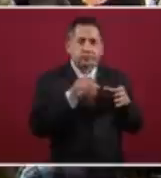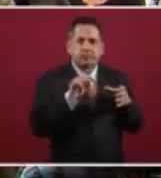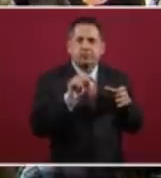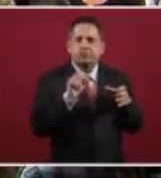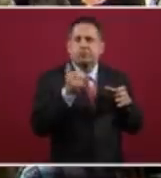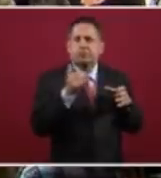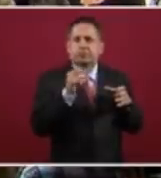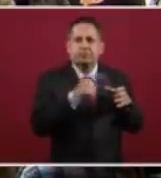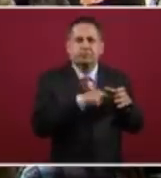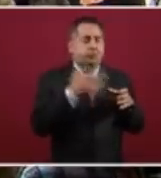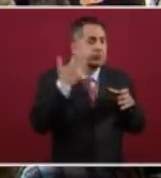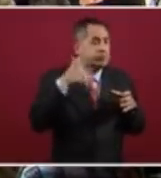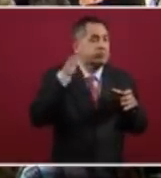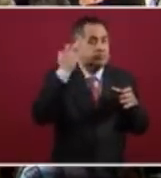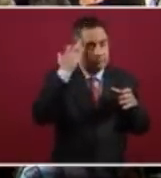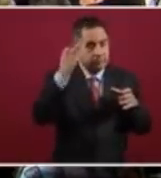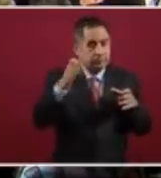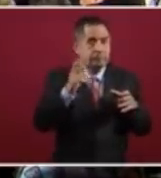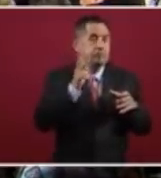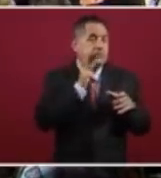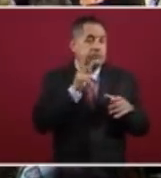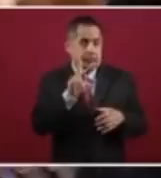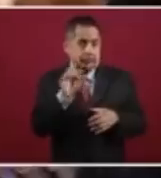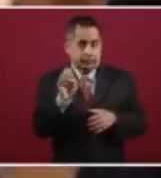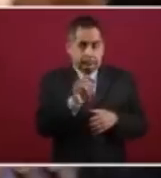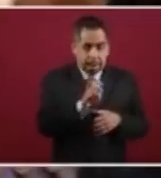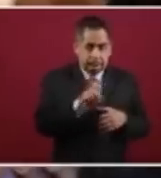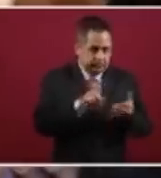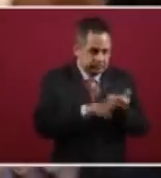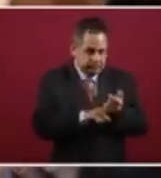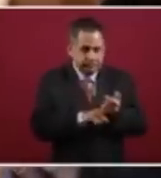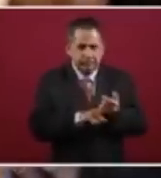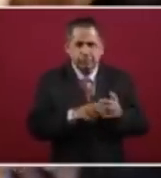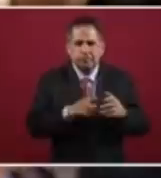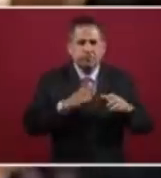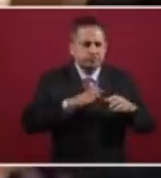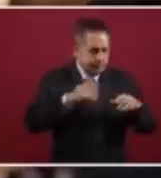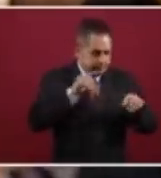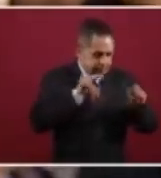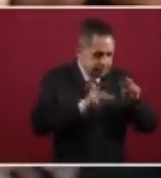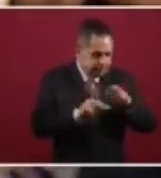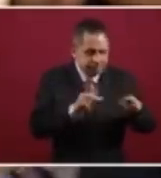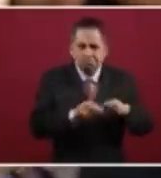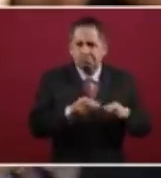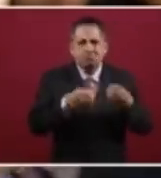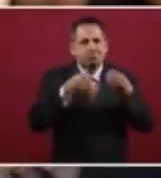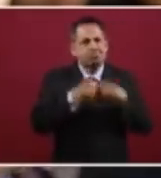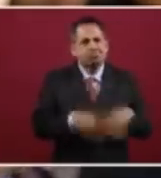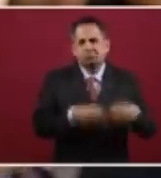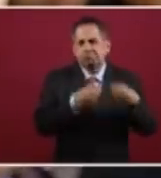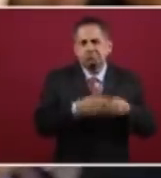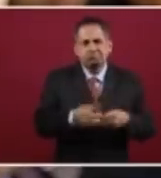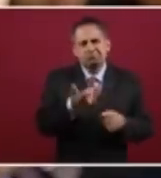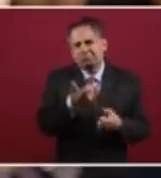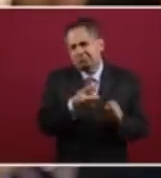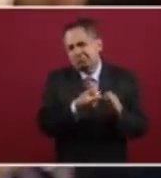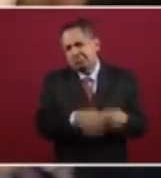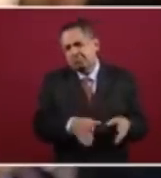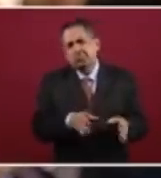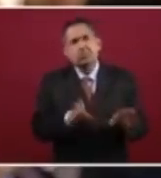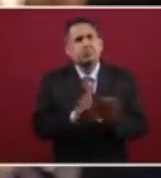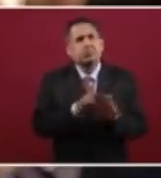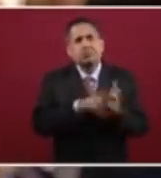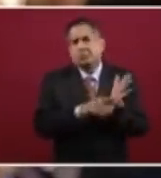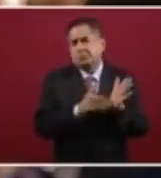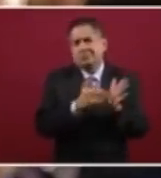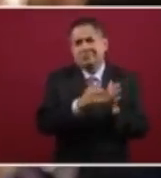su corrupción en Pemex, documentada en perforación y servicios, ha causado daño patrimonial a la nación, valuada en